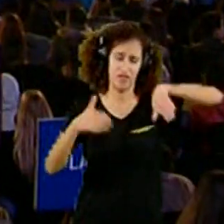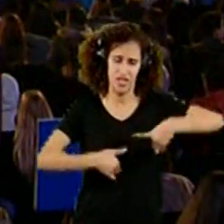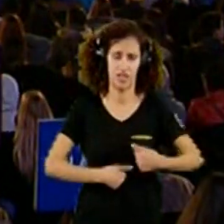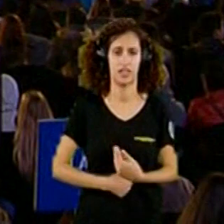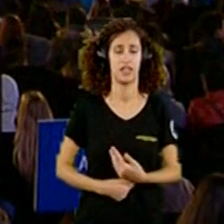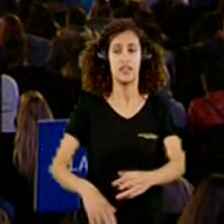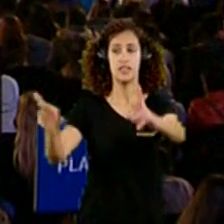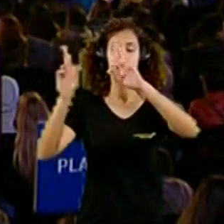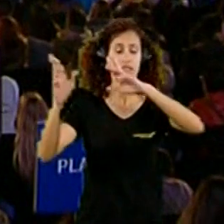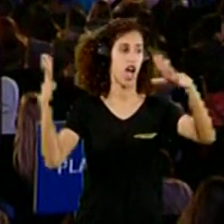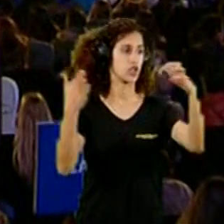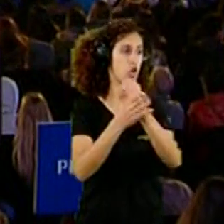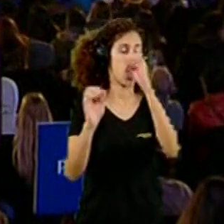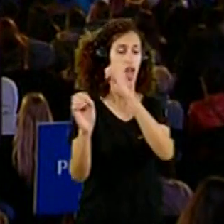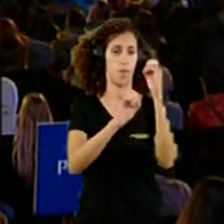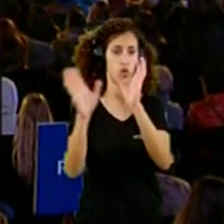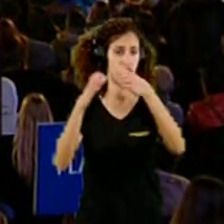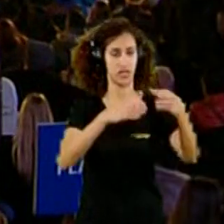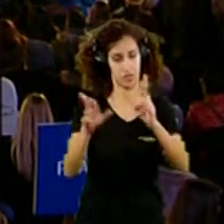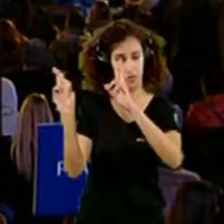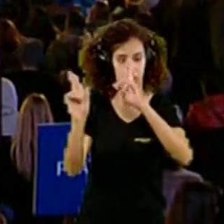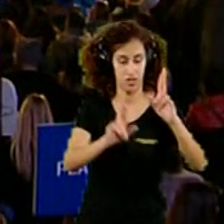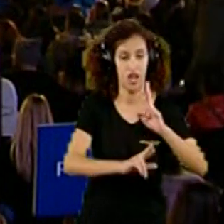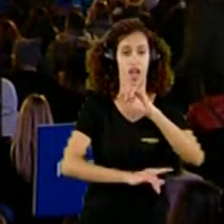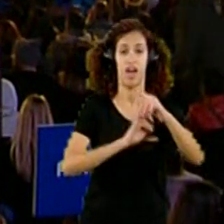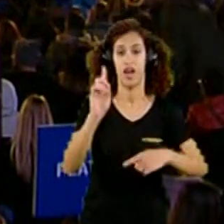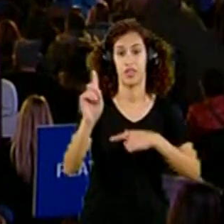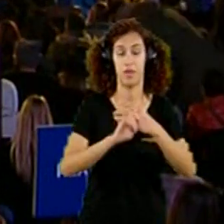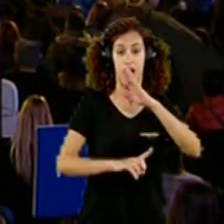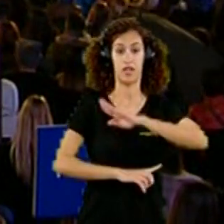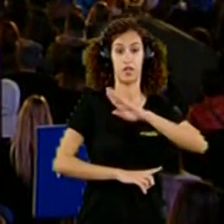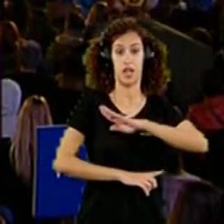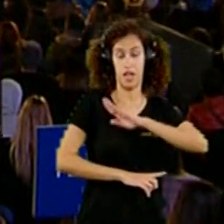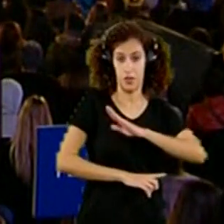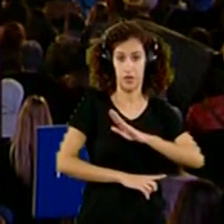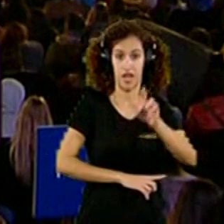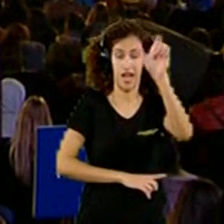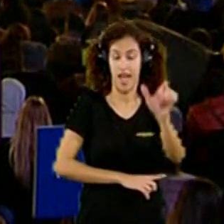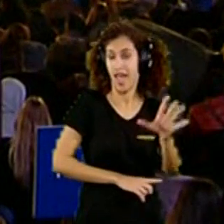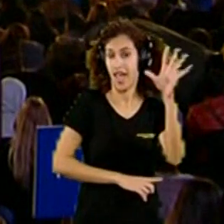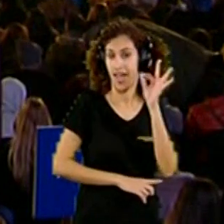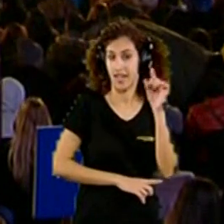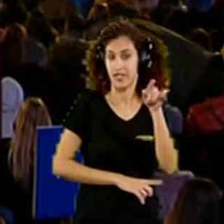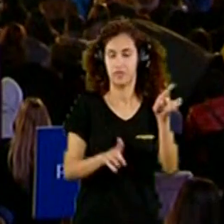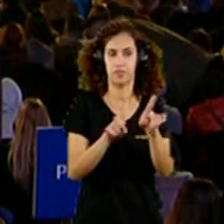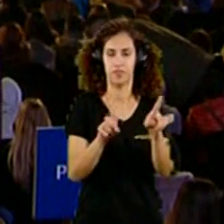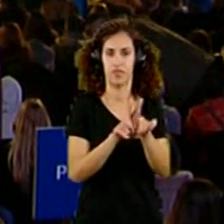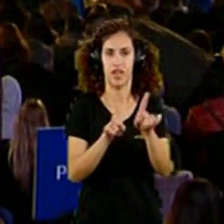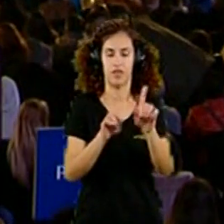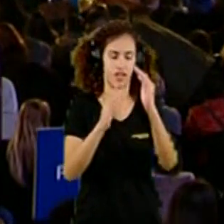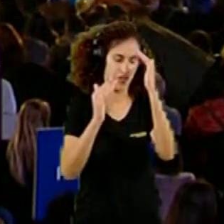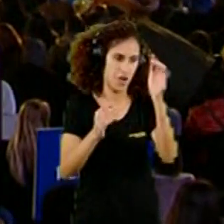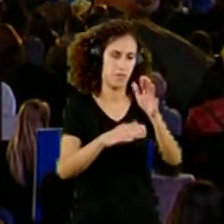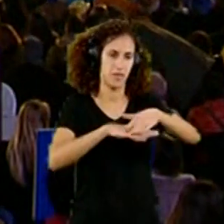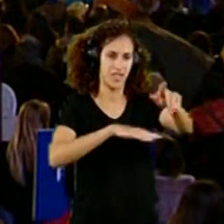desearle mucha suerte a todas las murgas y, como no, desearle también por su cumpleaños a Ailín, que ella lo quería y este es para ti.